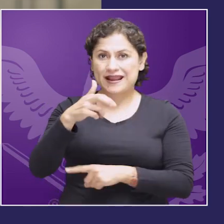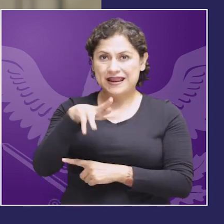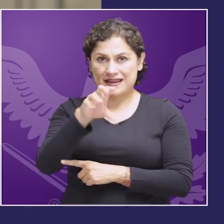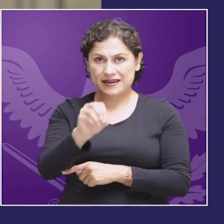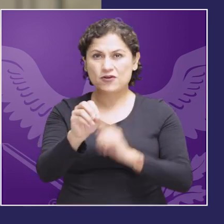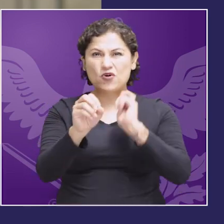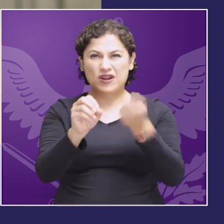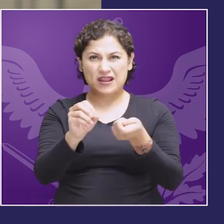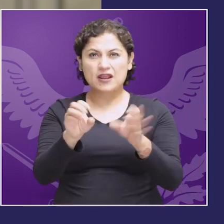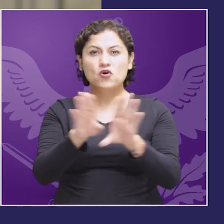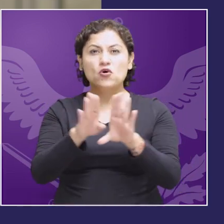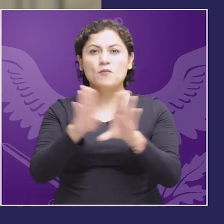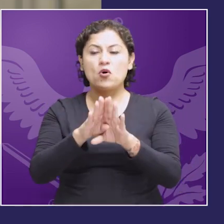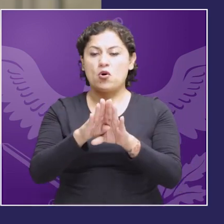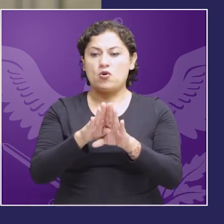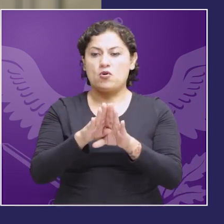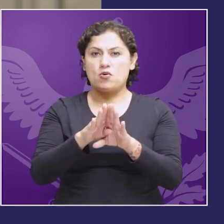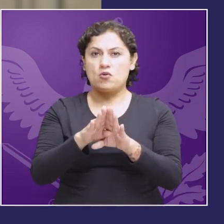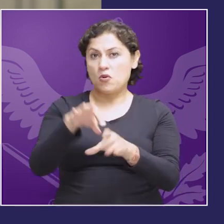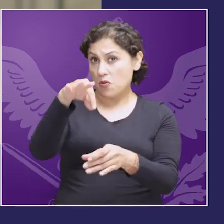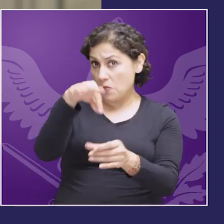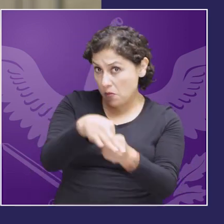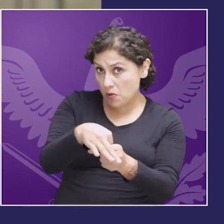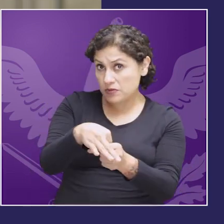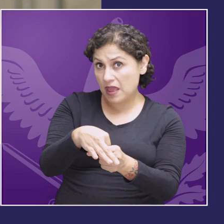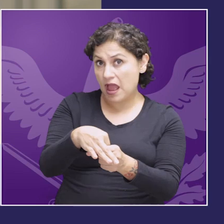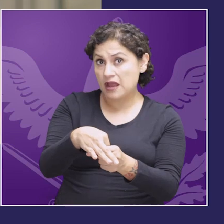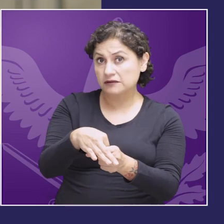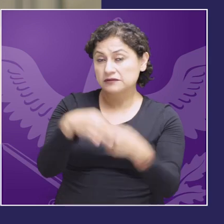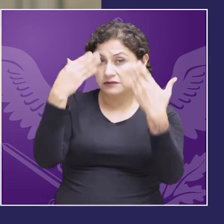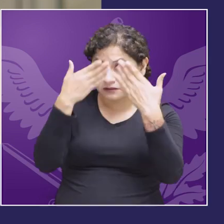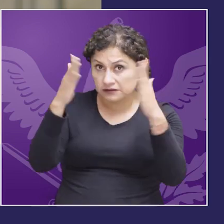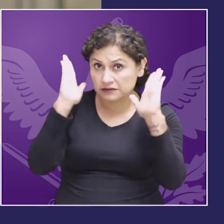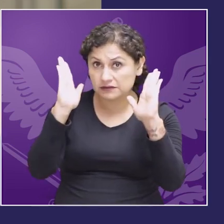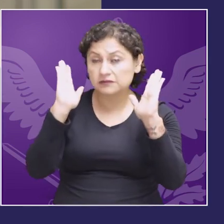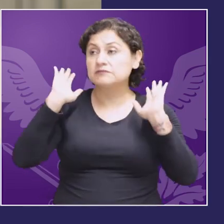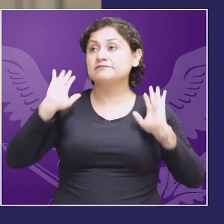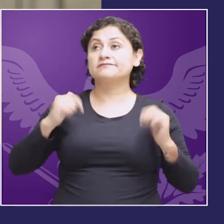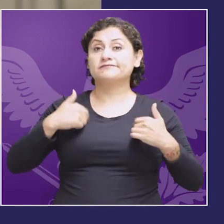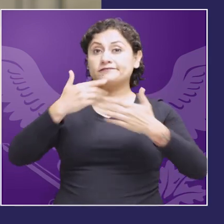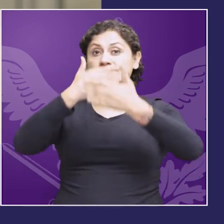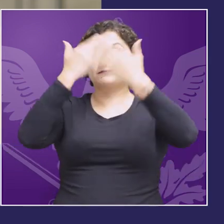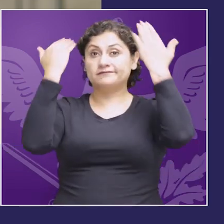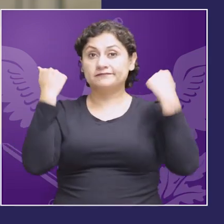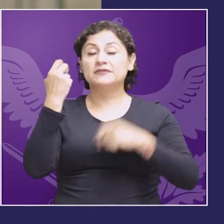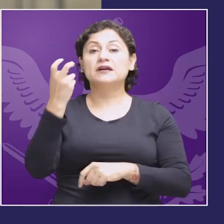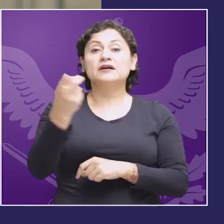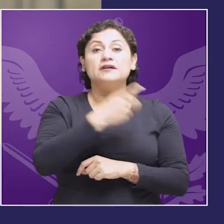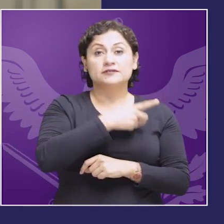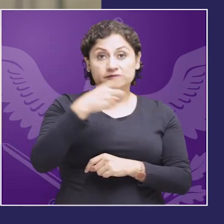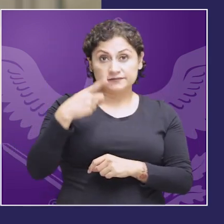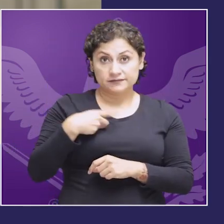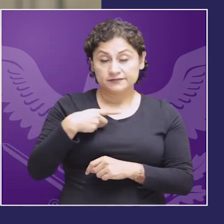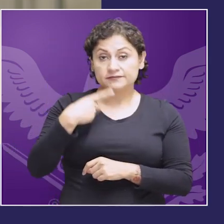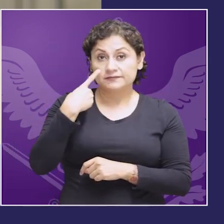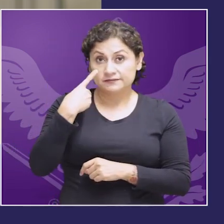aplicar perspectiva de género implica hacerse parcial? ¿Votar o preferir a